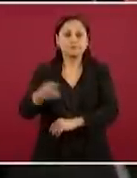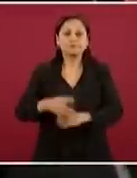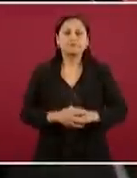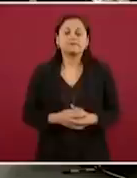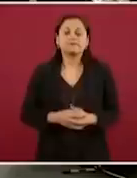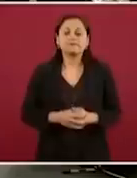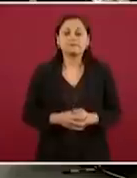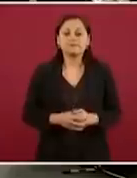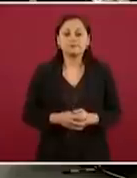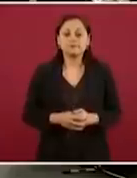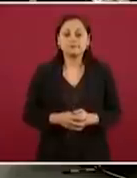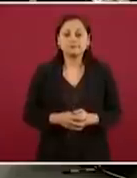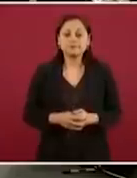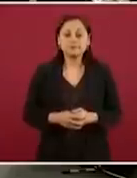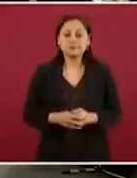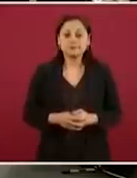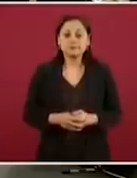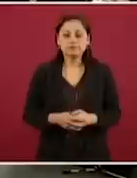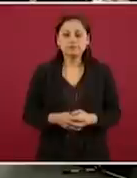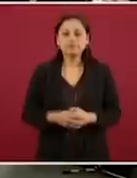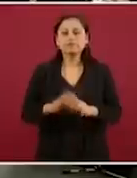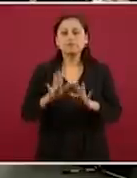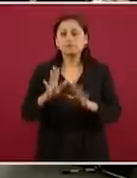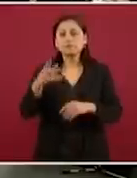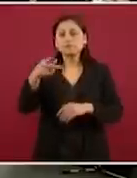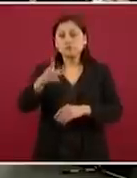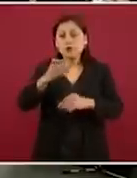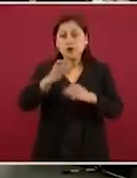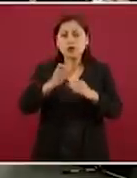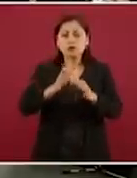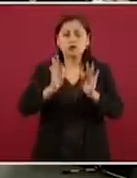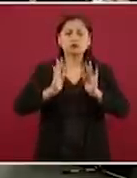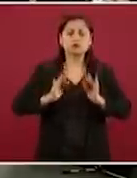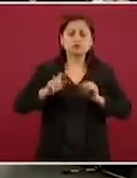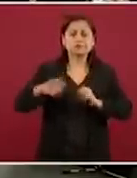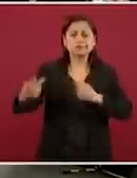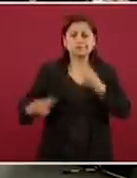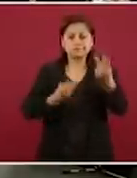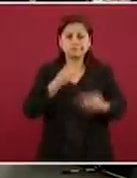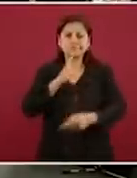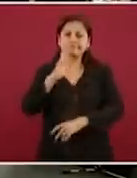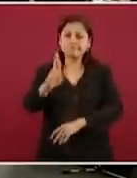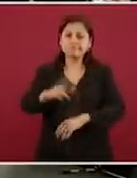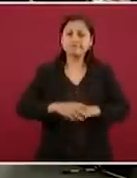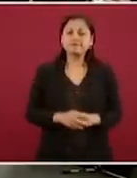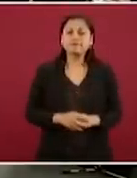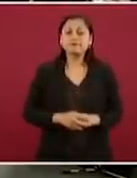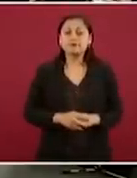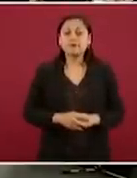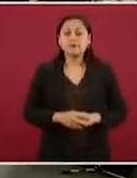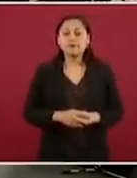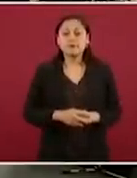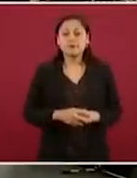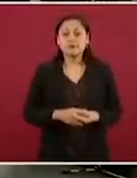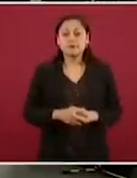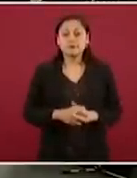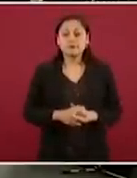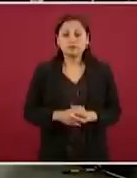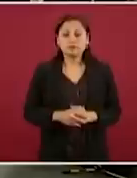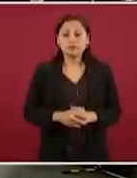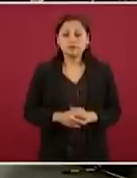Pero tenemos ahora tiempo para contestar preguntas. A ver.